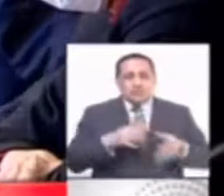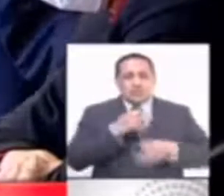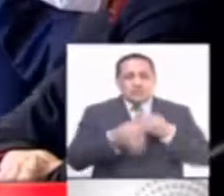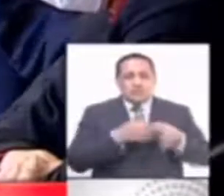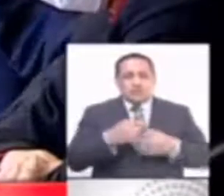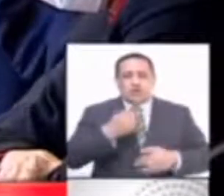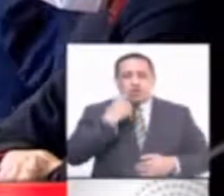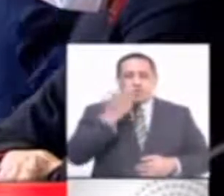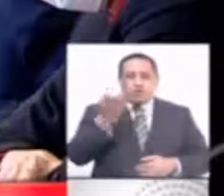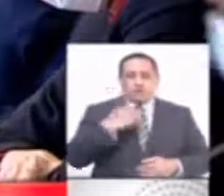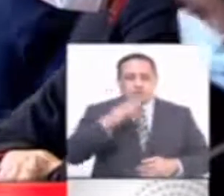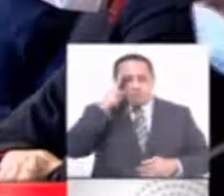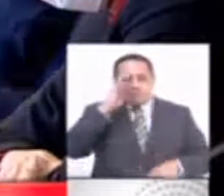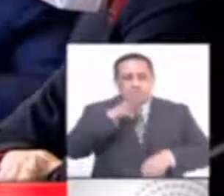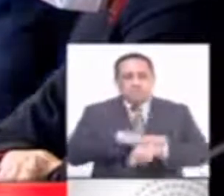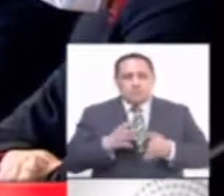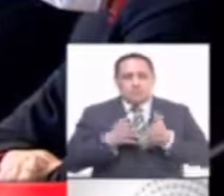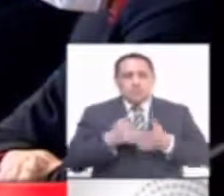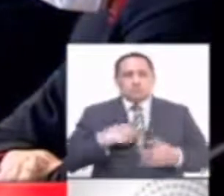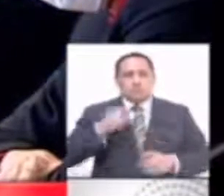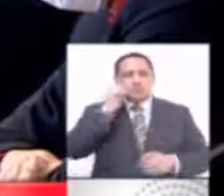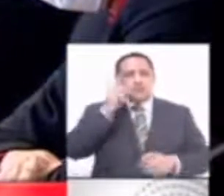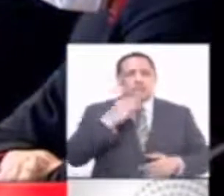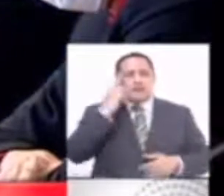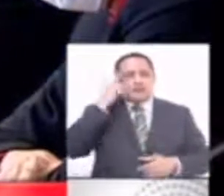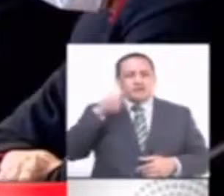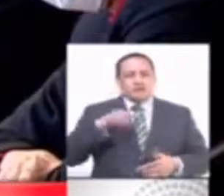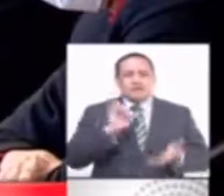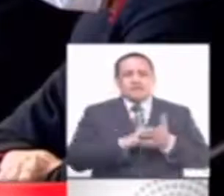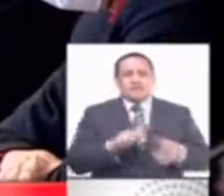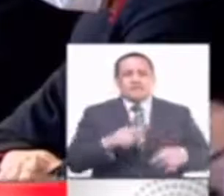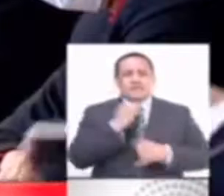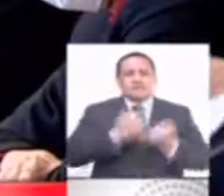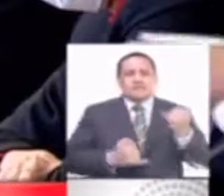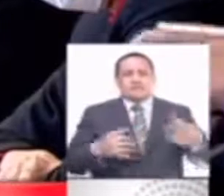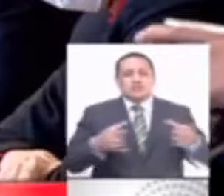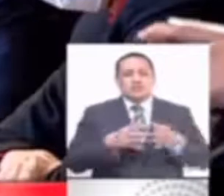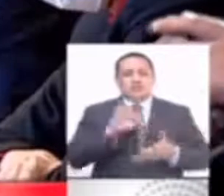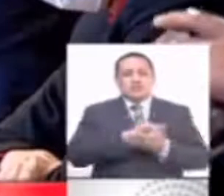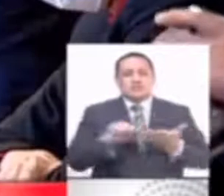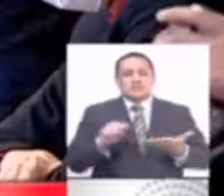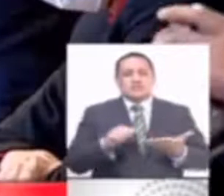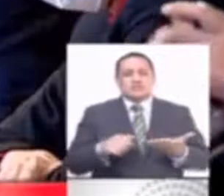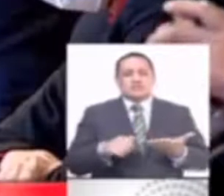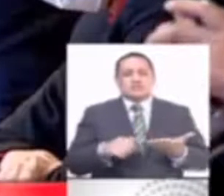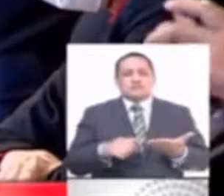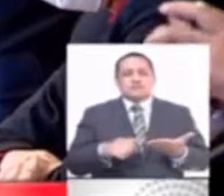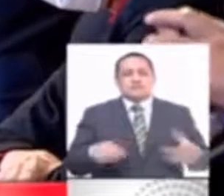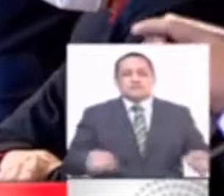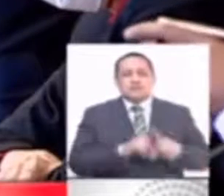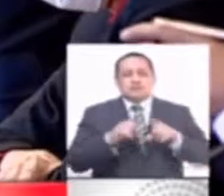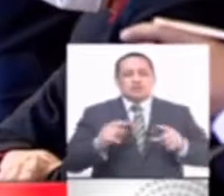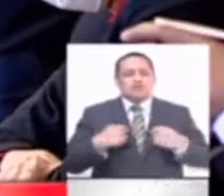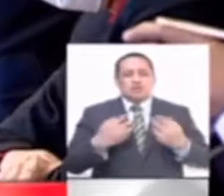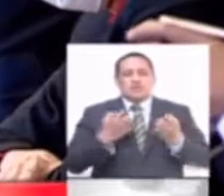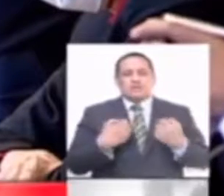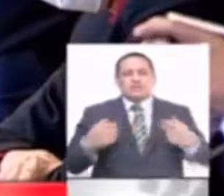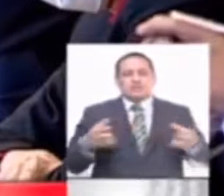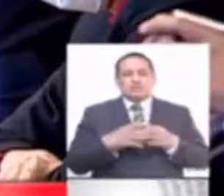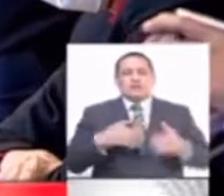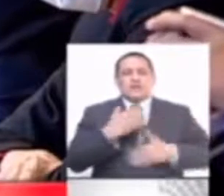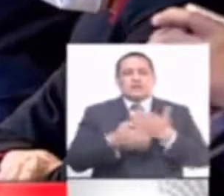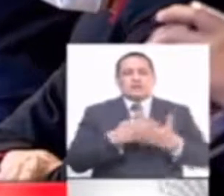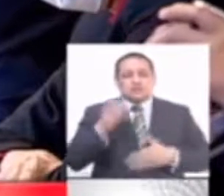dice el almirante Montoya, no sabemos las causas por las cuales han cesado los comandantes generales en tres meses. Y no queremos nosotros